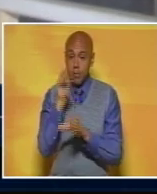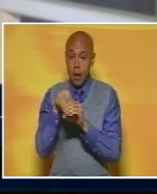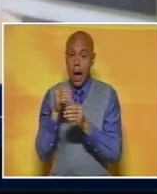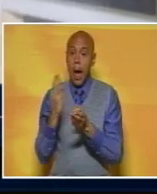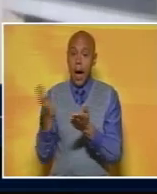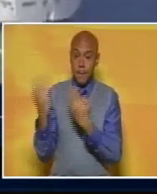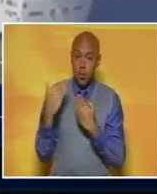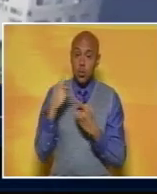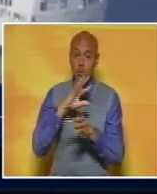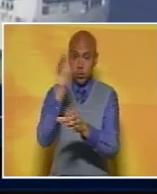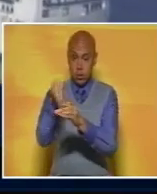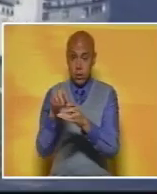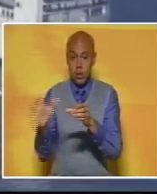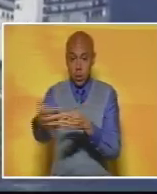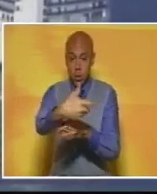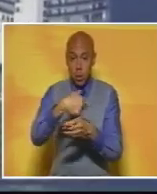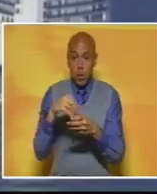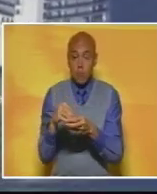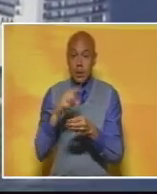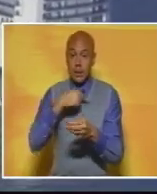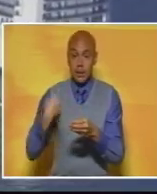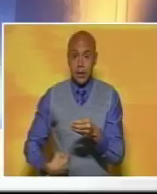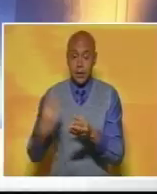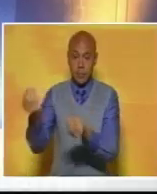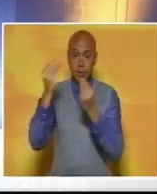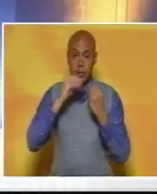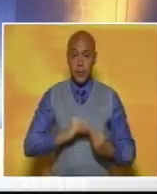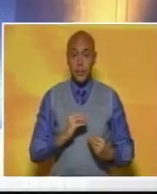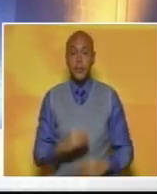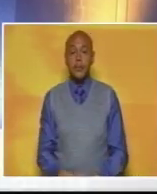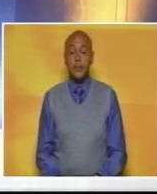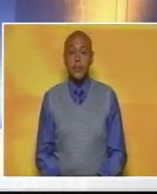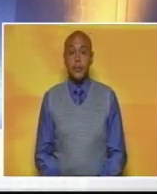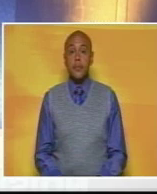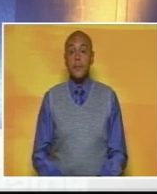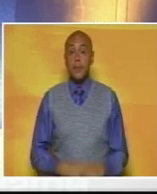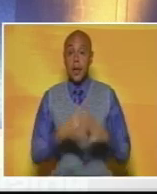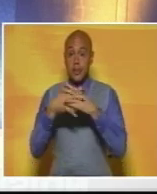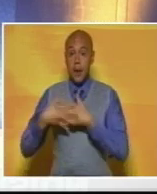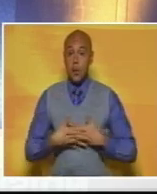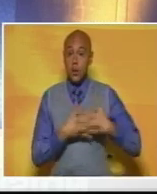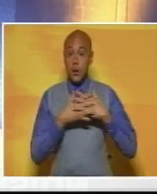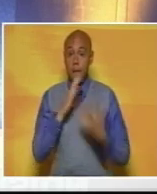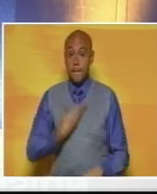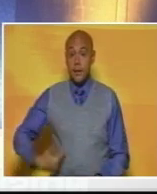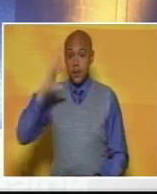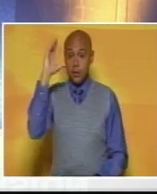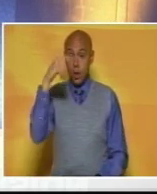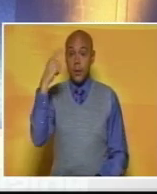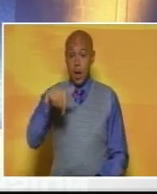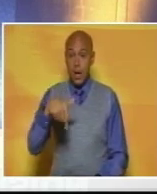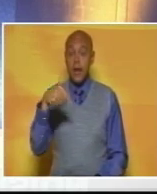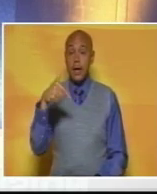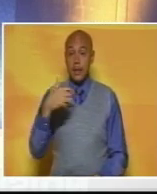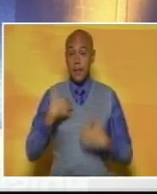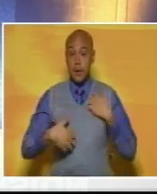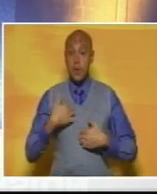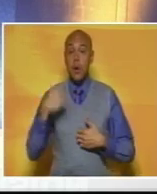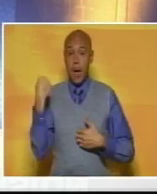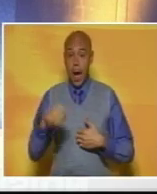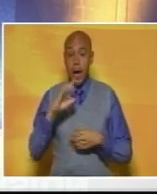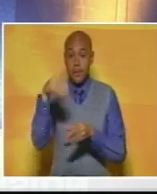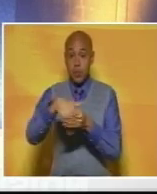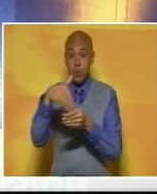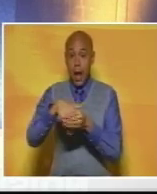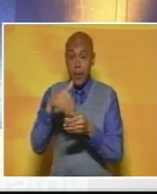ciudadanos en esa zona por falta de permisos. En Estados Unidos, el presidente Donald Trump se enfrenta este miércoles a la votación